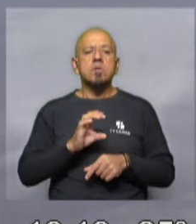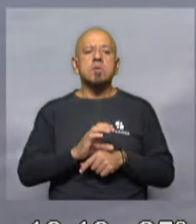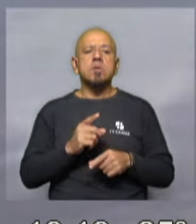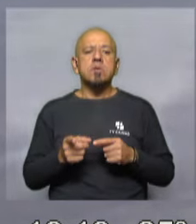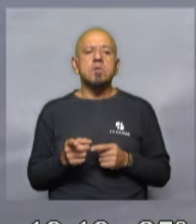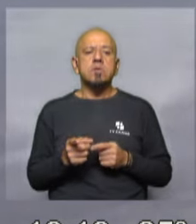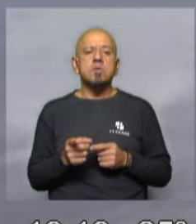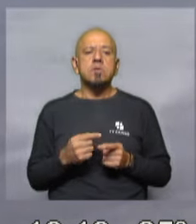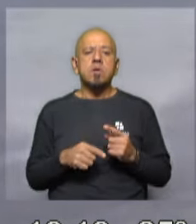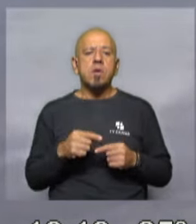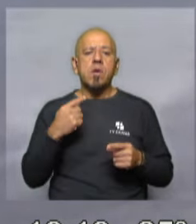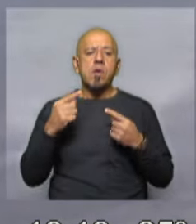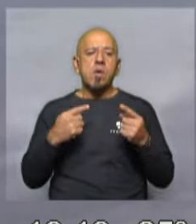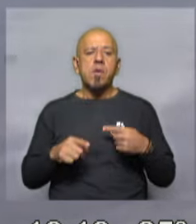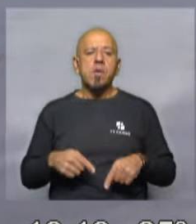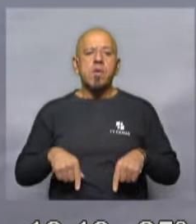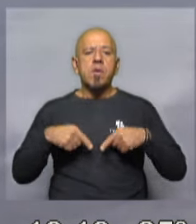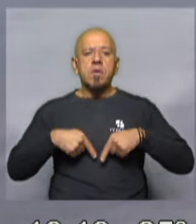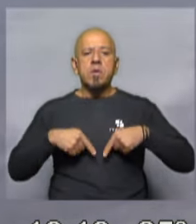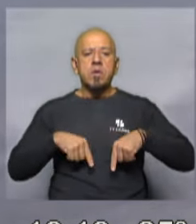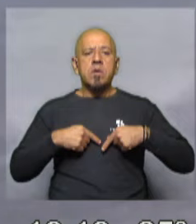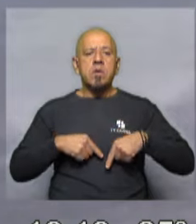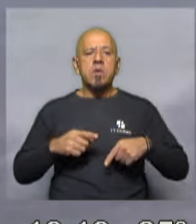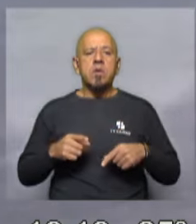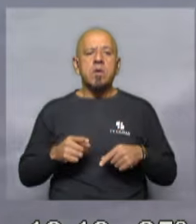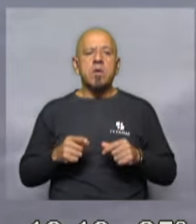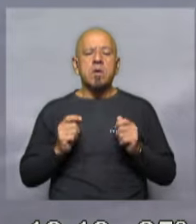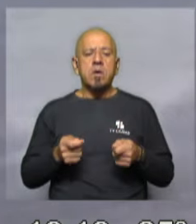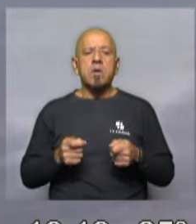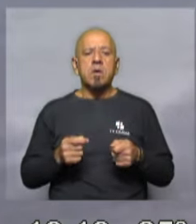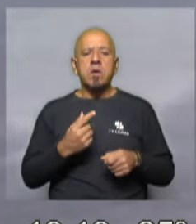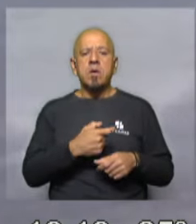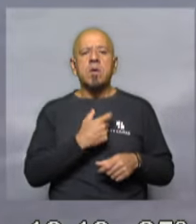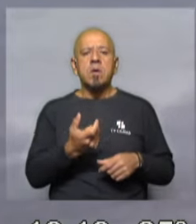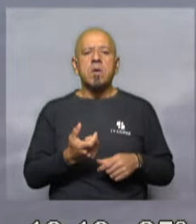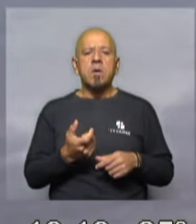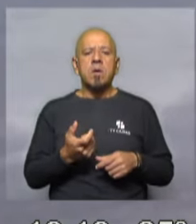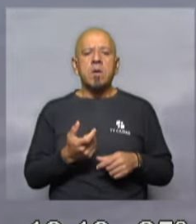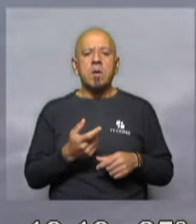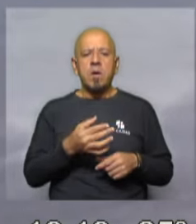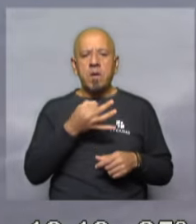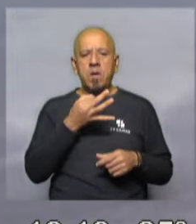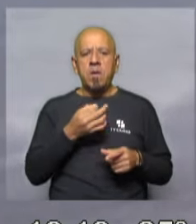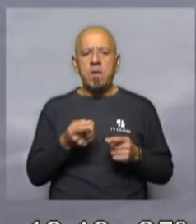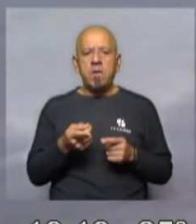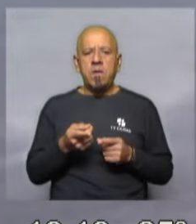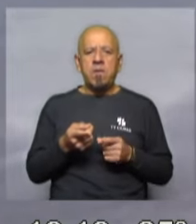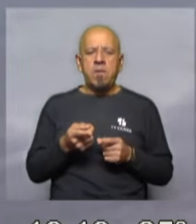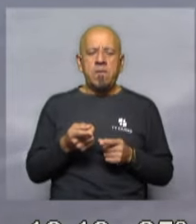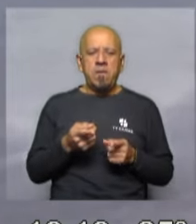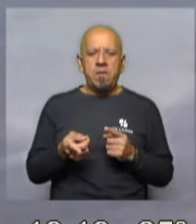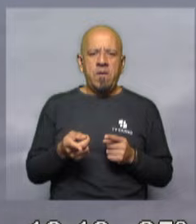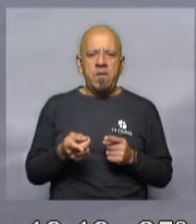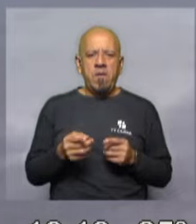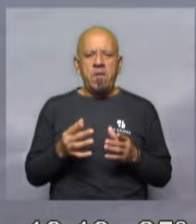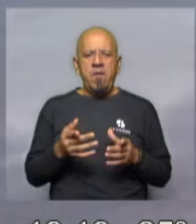parte de las distintas intendencias a la hora del otorgamiento de la libreta de conducir. Borges señalaba, y señala justamente en esta